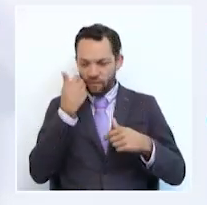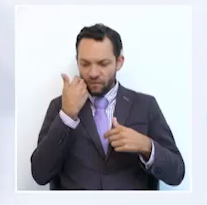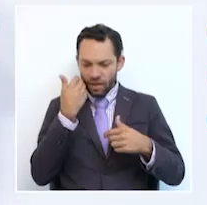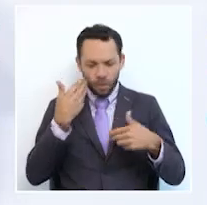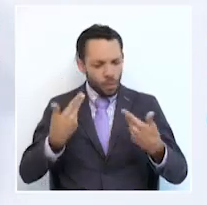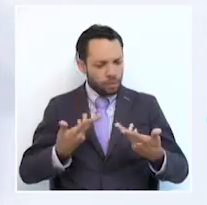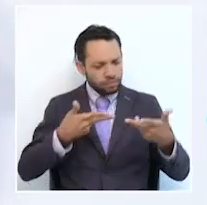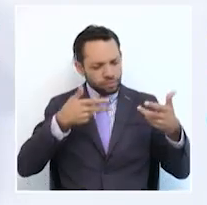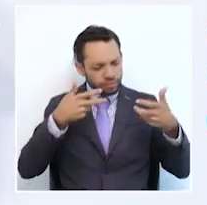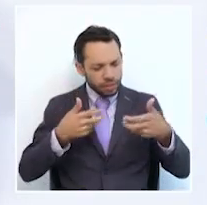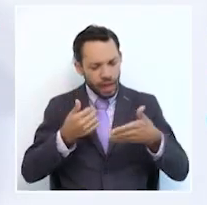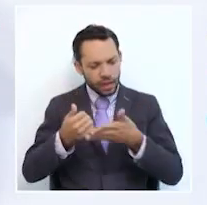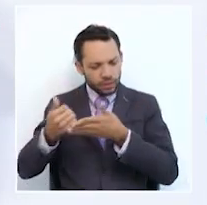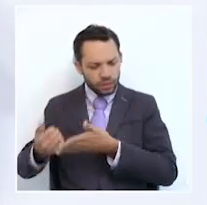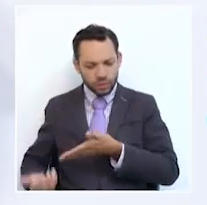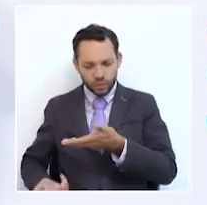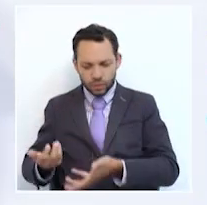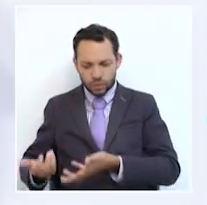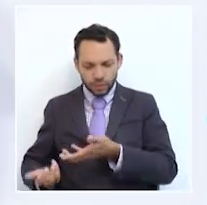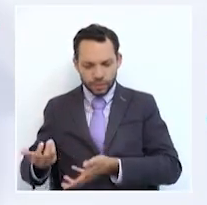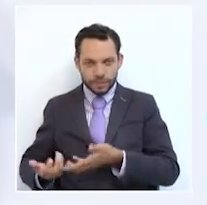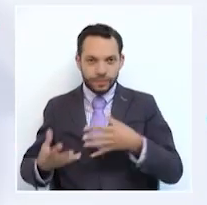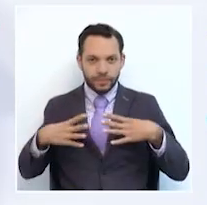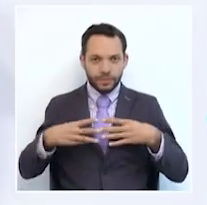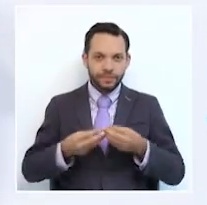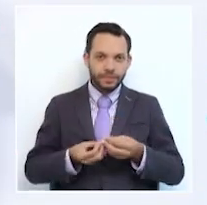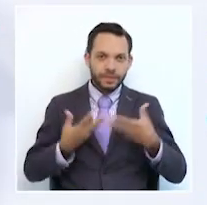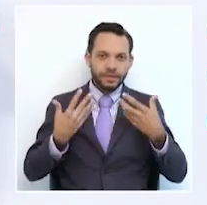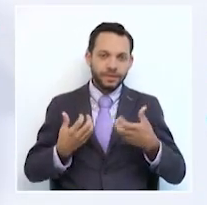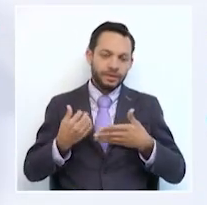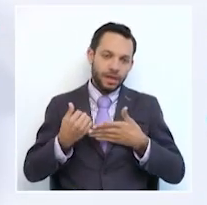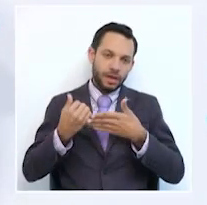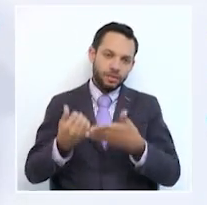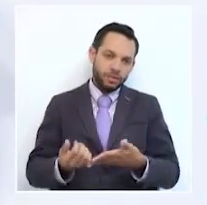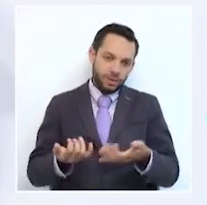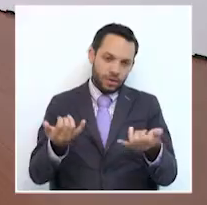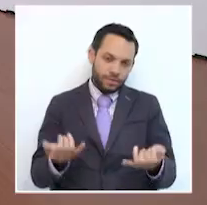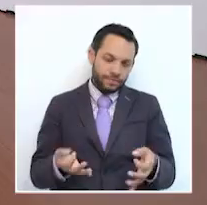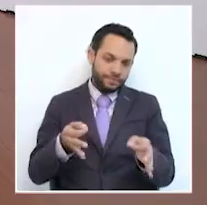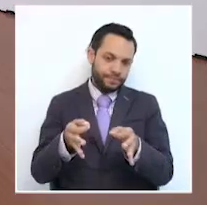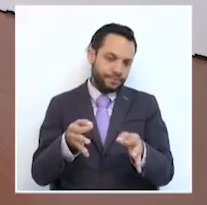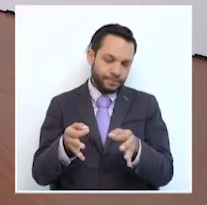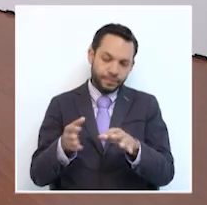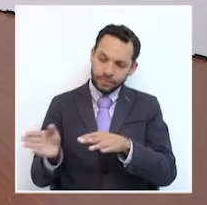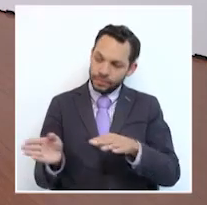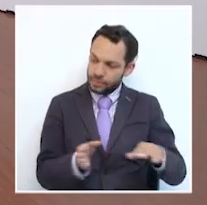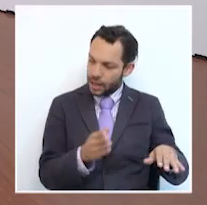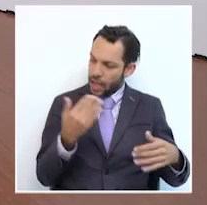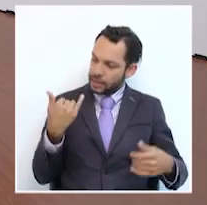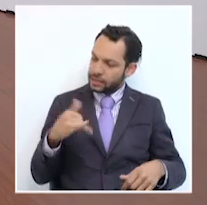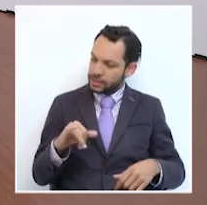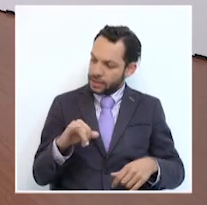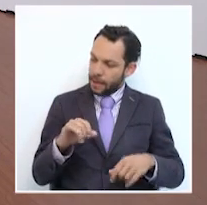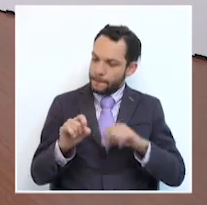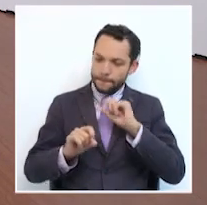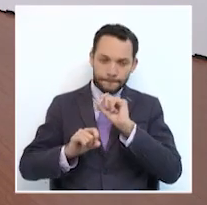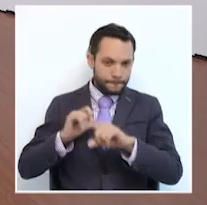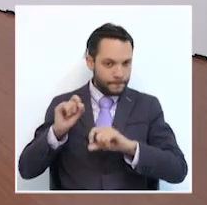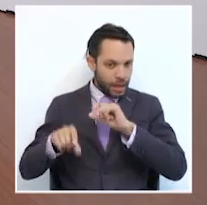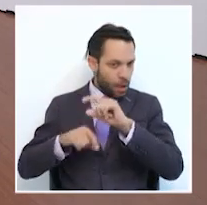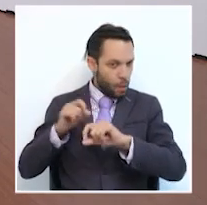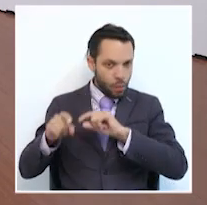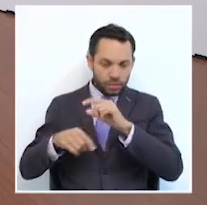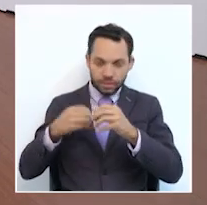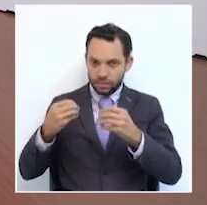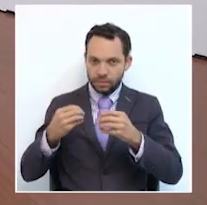tratamos de hacer todos los días en este programa de conexión vital bueno ya hay preguntas por la red social de facebook hay mucha gente